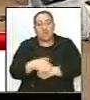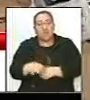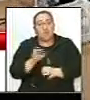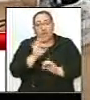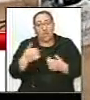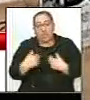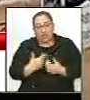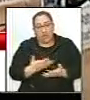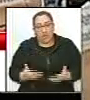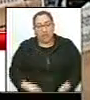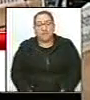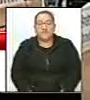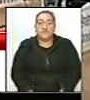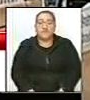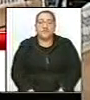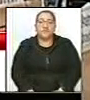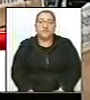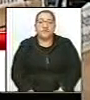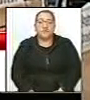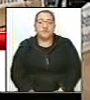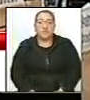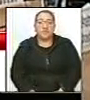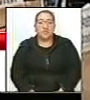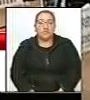el uso de la palabra el congresista Dipas.